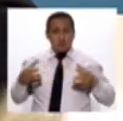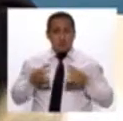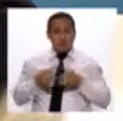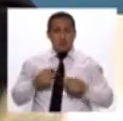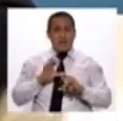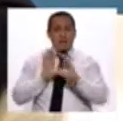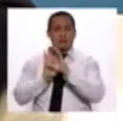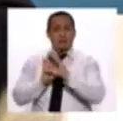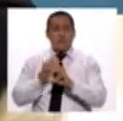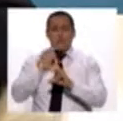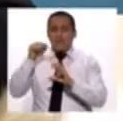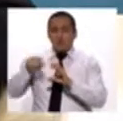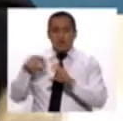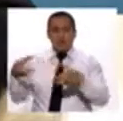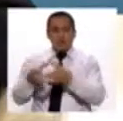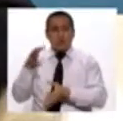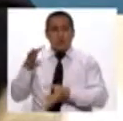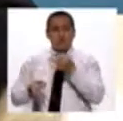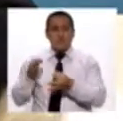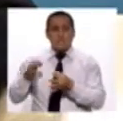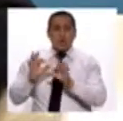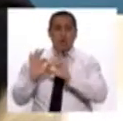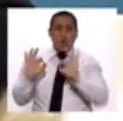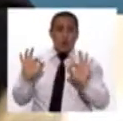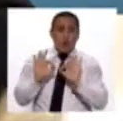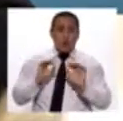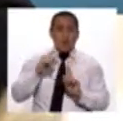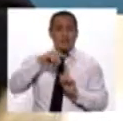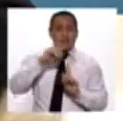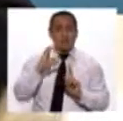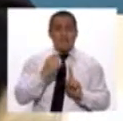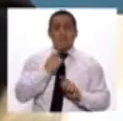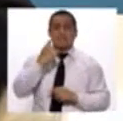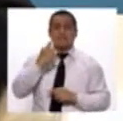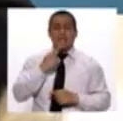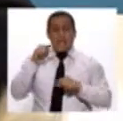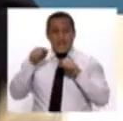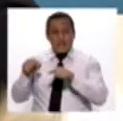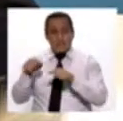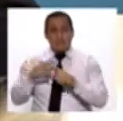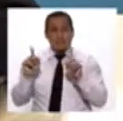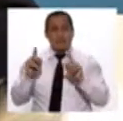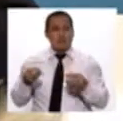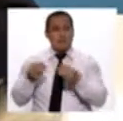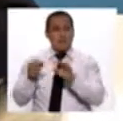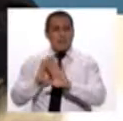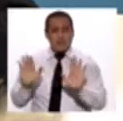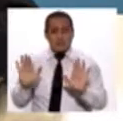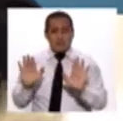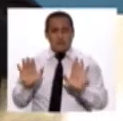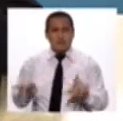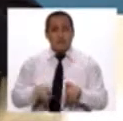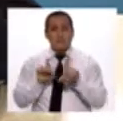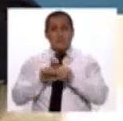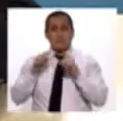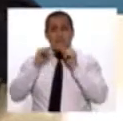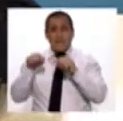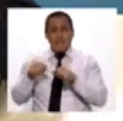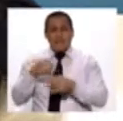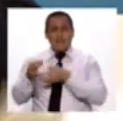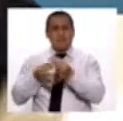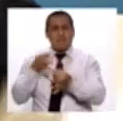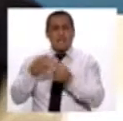nosotros, la Constitución es lo que el Poder Judicial o el Tribunal Constitucional dicen que es, pero no más que eso. O sea, de ahí